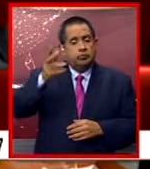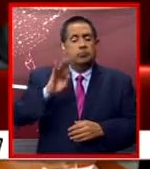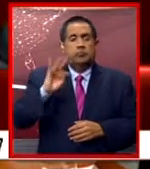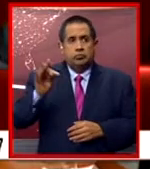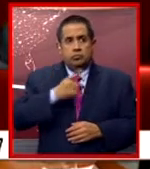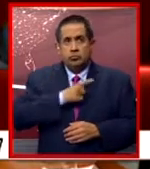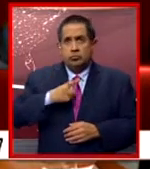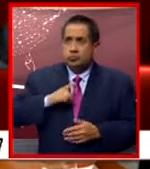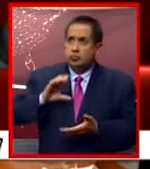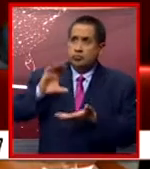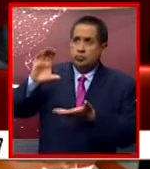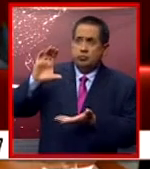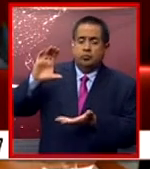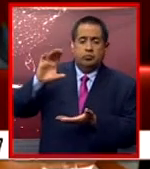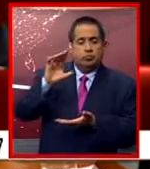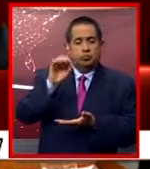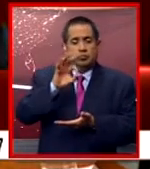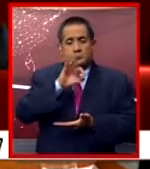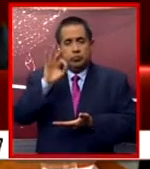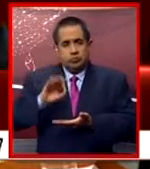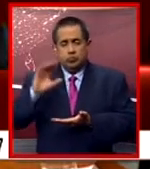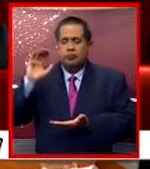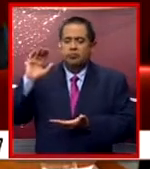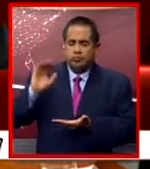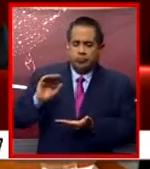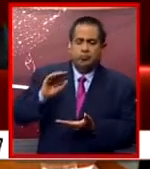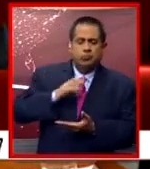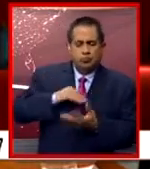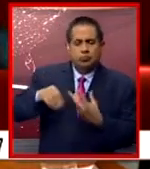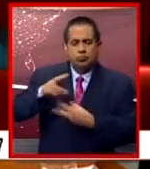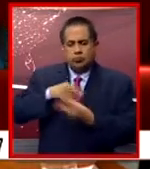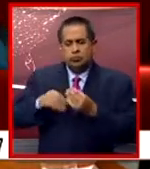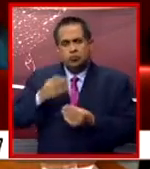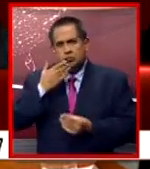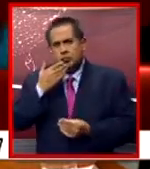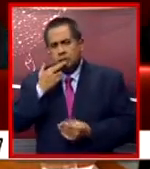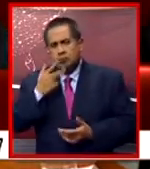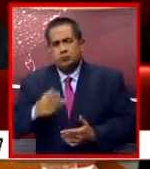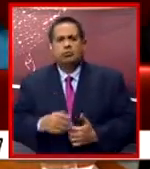nuestra deuda es 20% más sostenible y por lo tanto más sana.